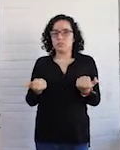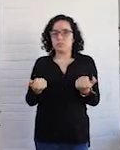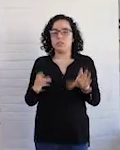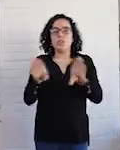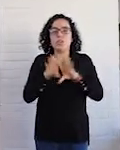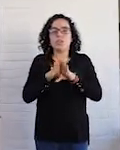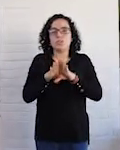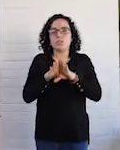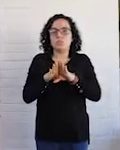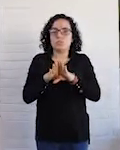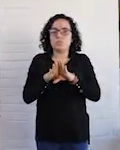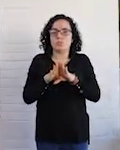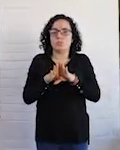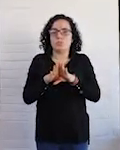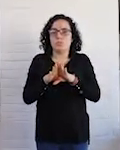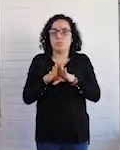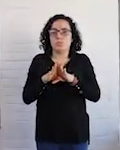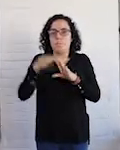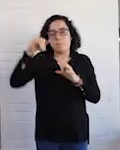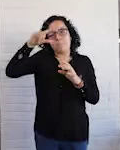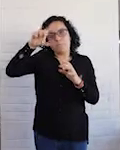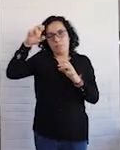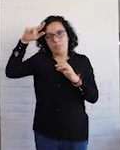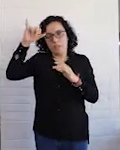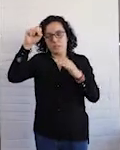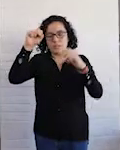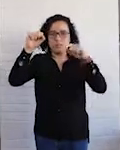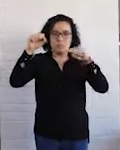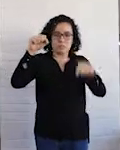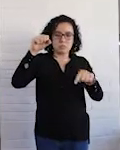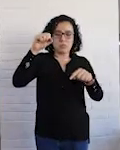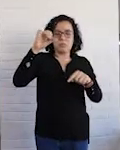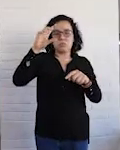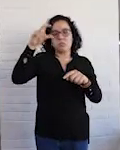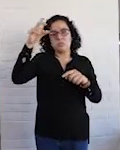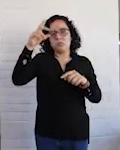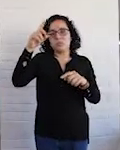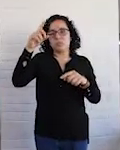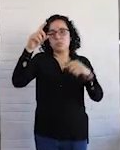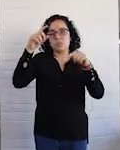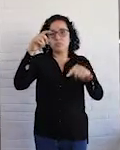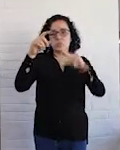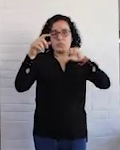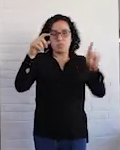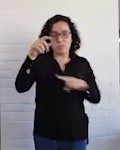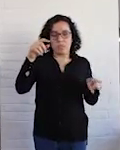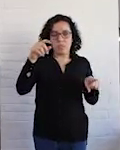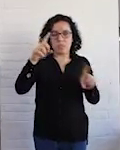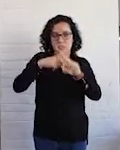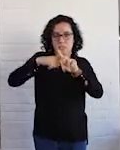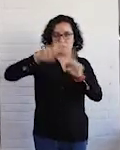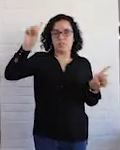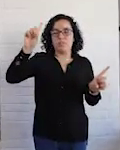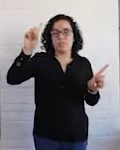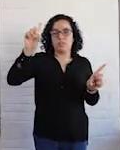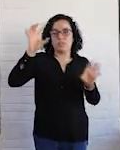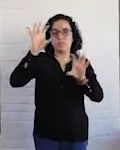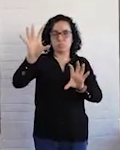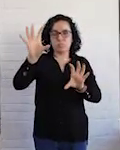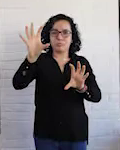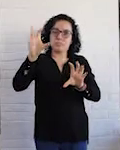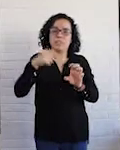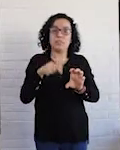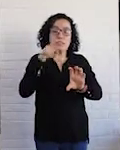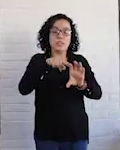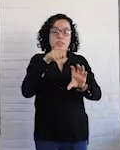distintos a la generación de arriba y vamos a ver qué está pasando. Esos se están estrenando en la adultez. Esos se están